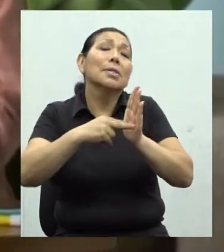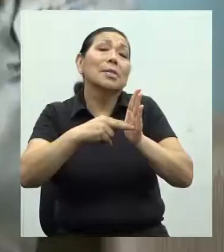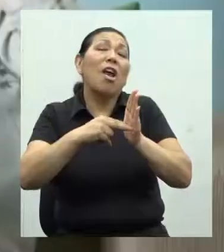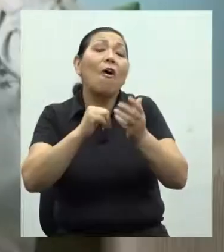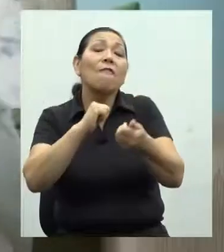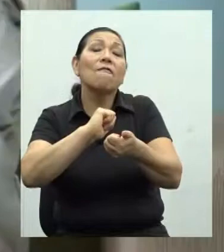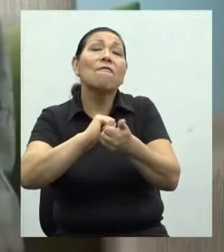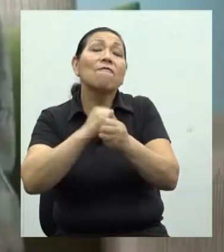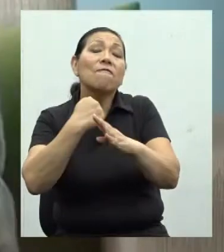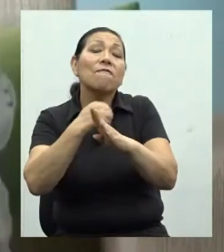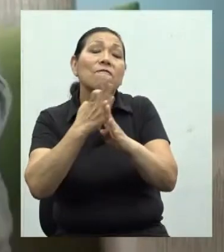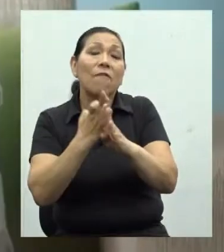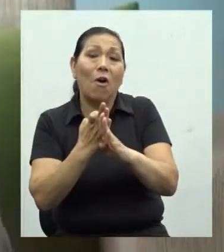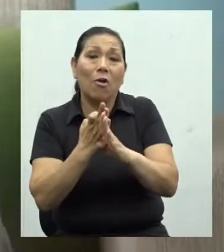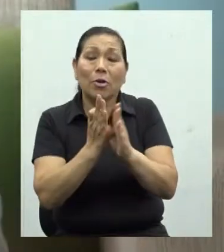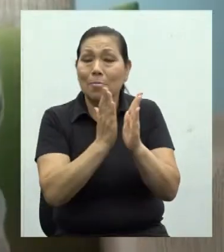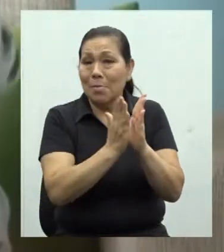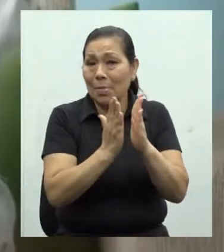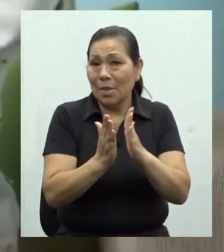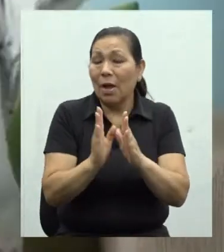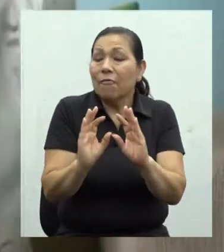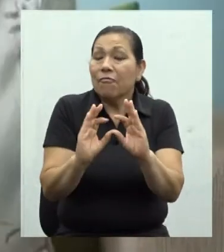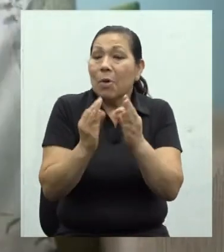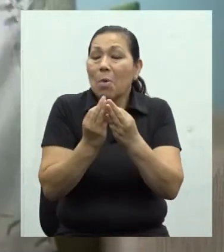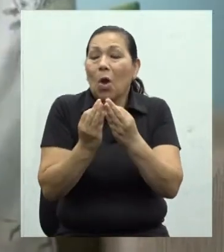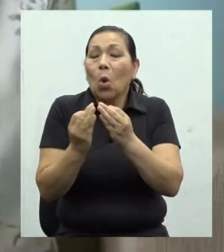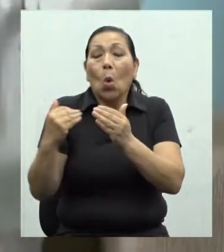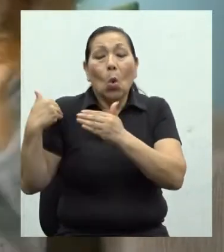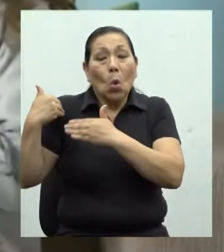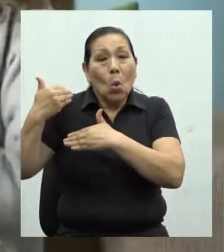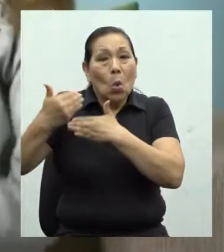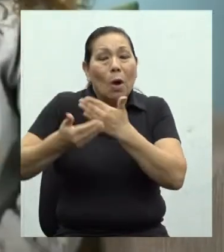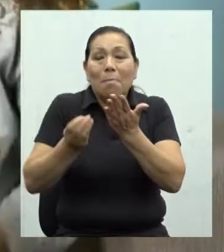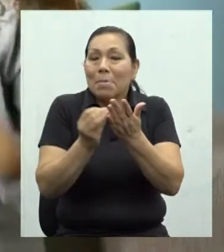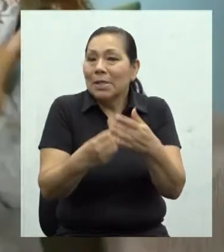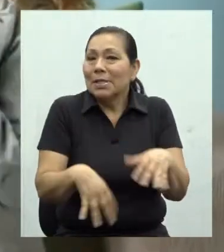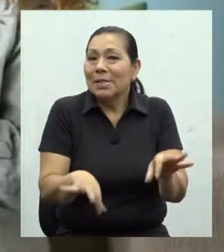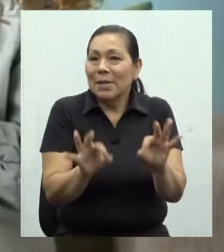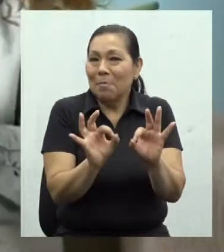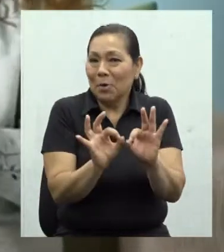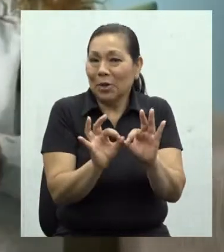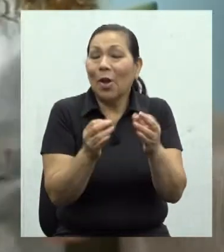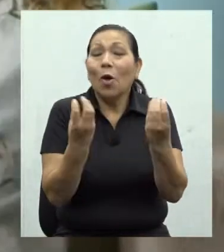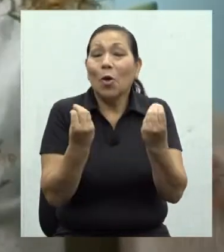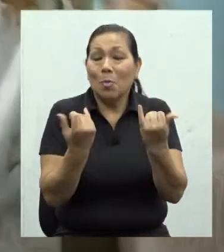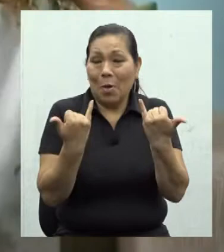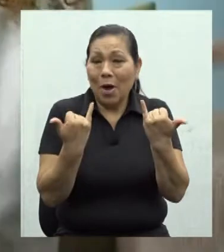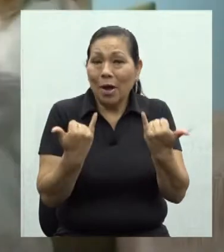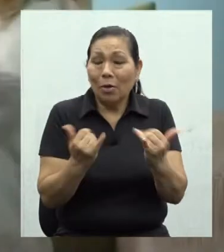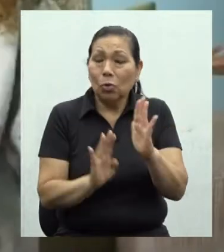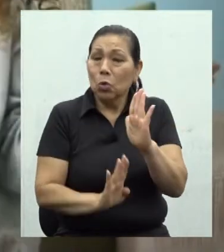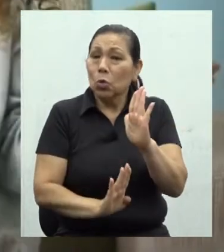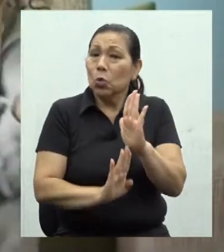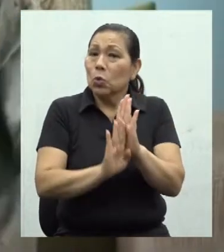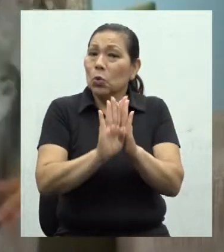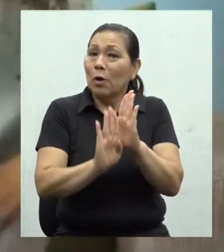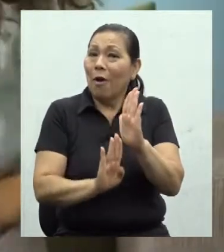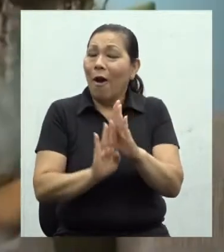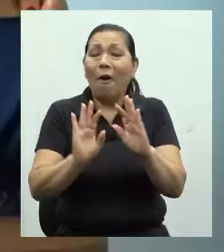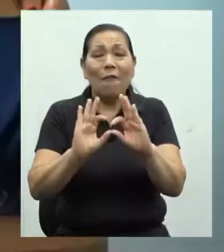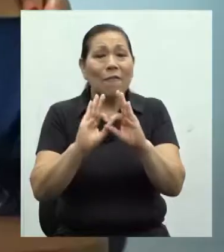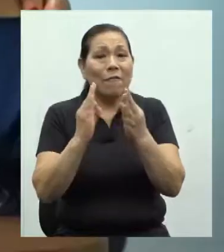una modificación en la estructura de la familia tradicional nuclear, y como consecuencia de ello, han surgido familias